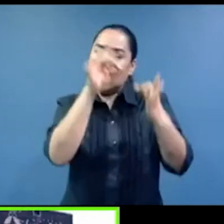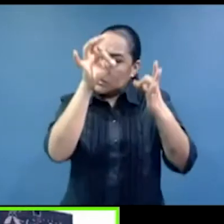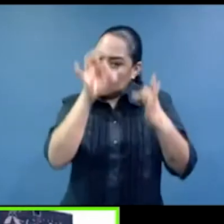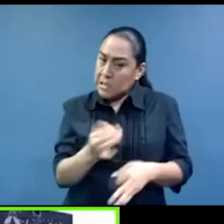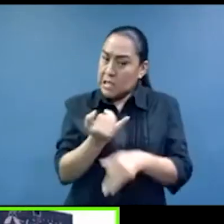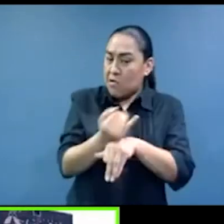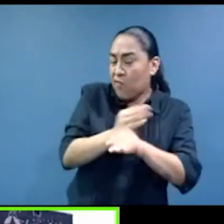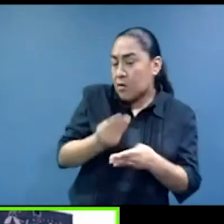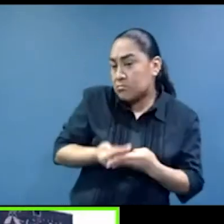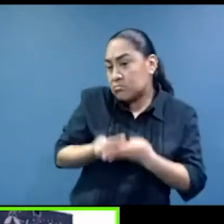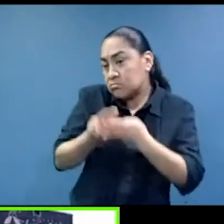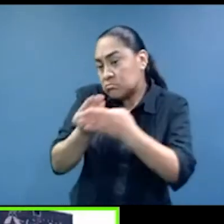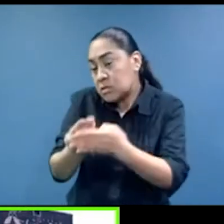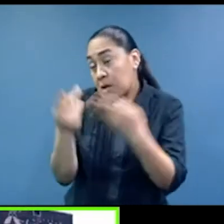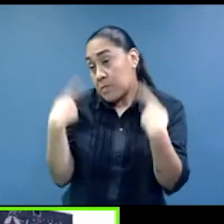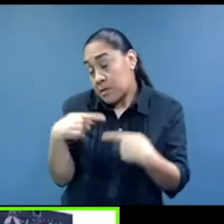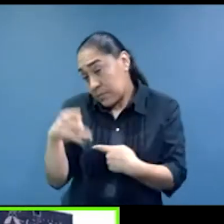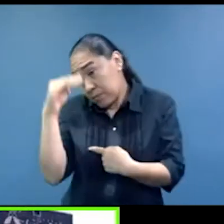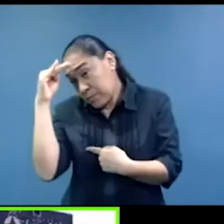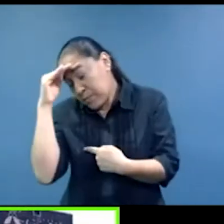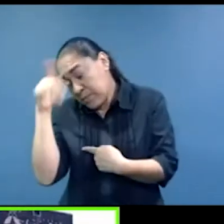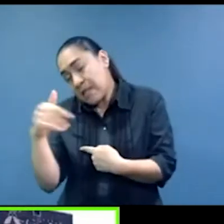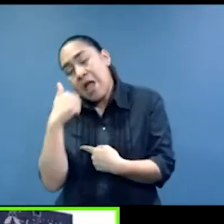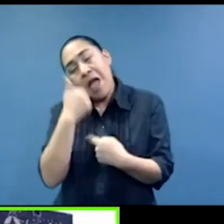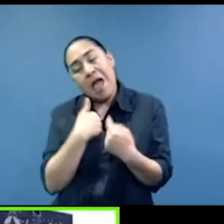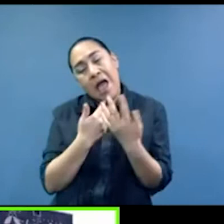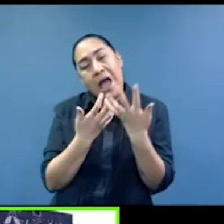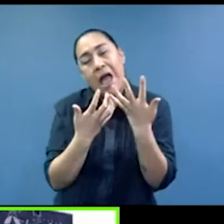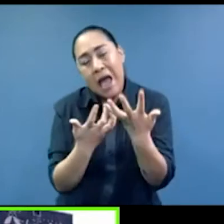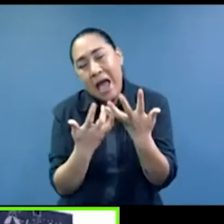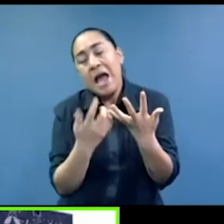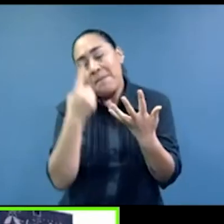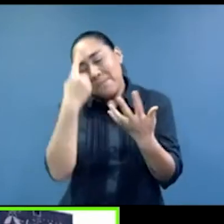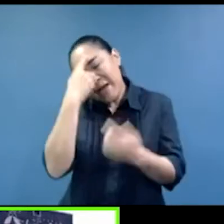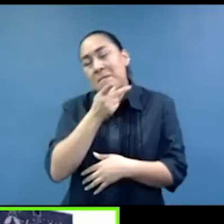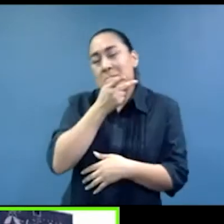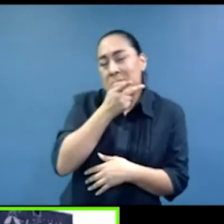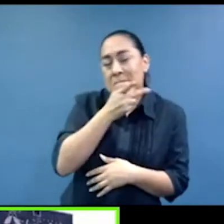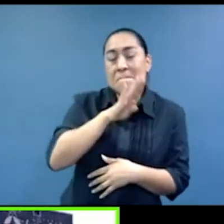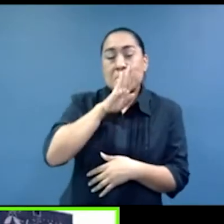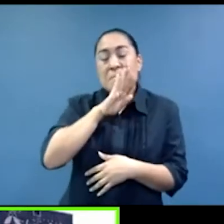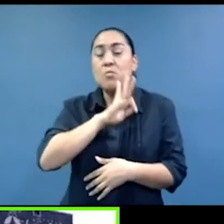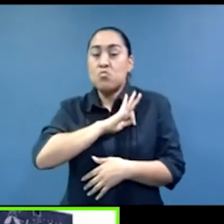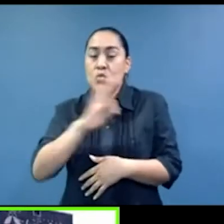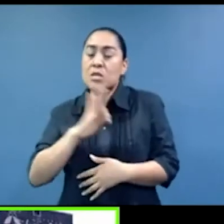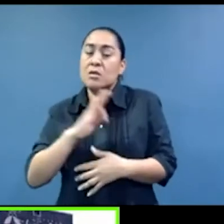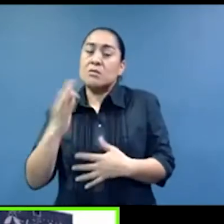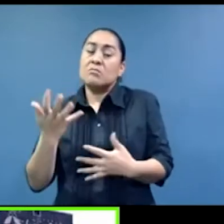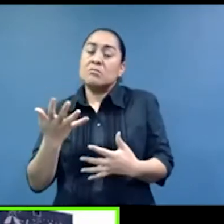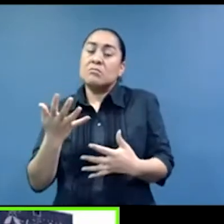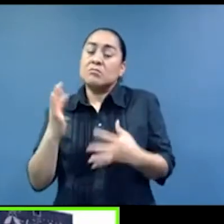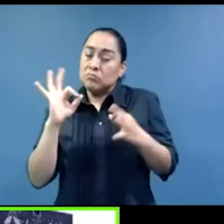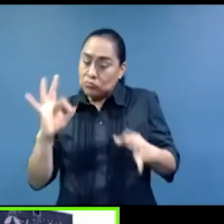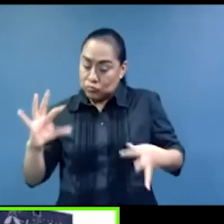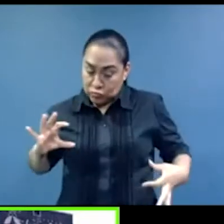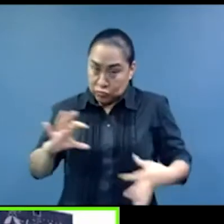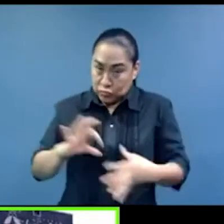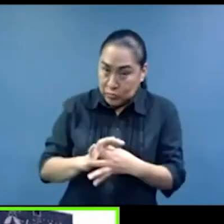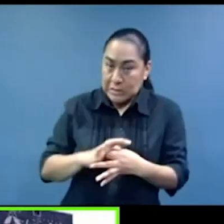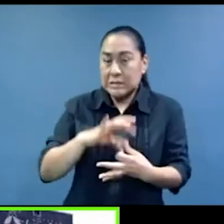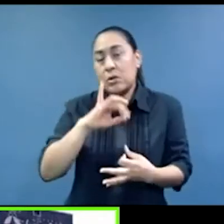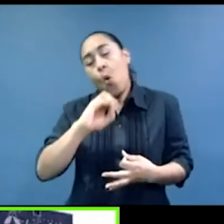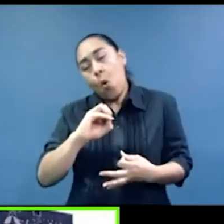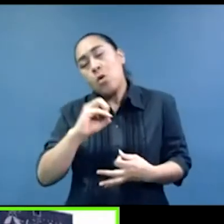las personas que desean constituirse en padres o madres genéticamente vinculados o no, ¿sí? Porque